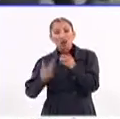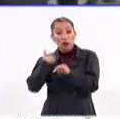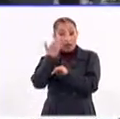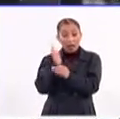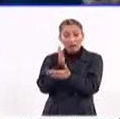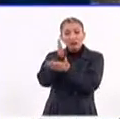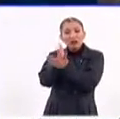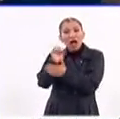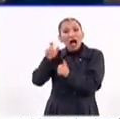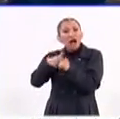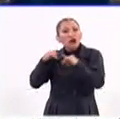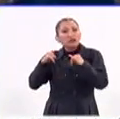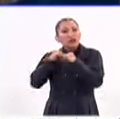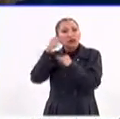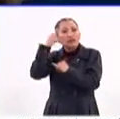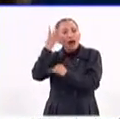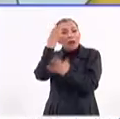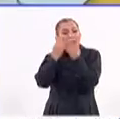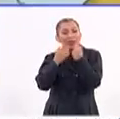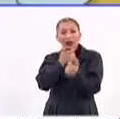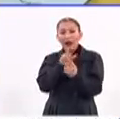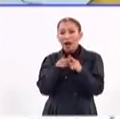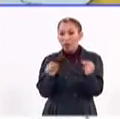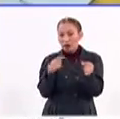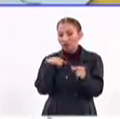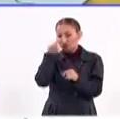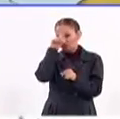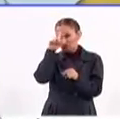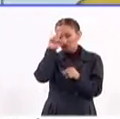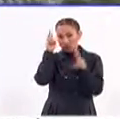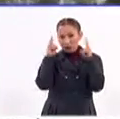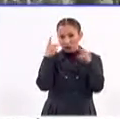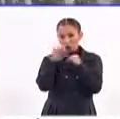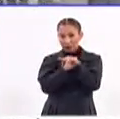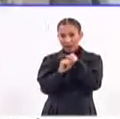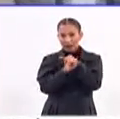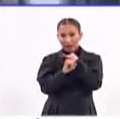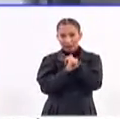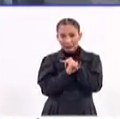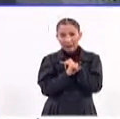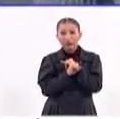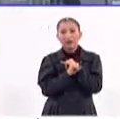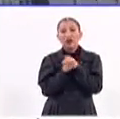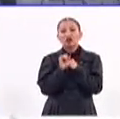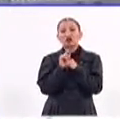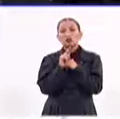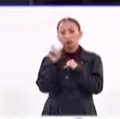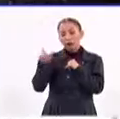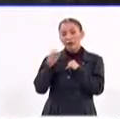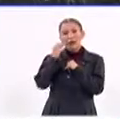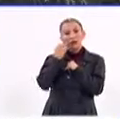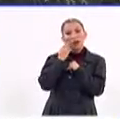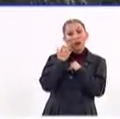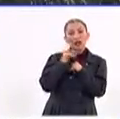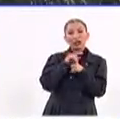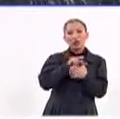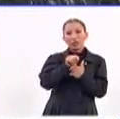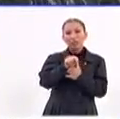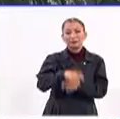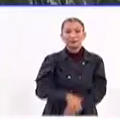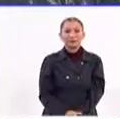quieres acercarte a alguna institución para aprender japonés, te recomendamos visitar su página en internet, su perfil en Facebook y en